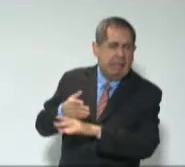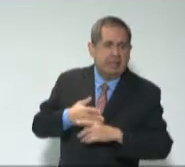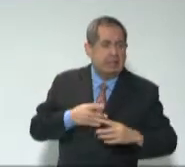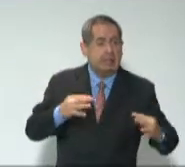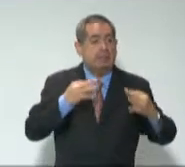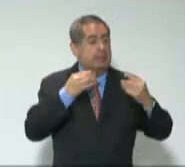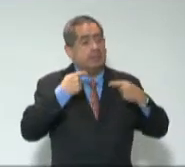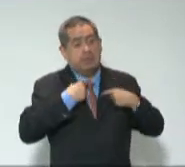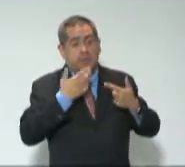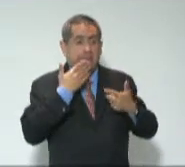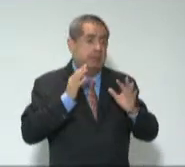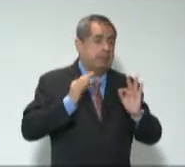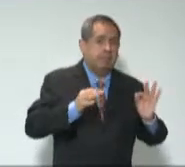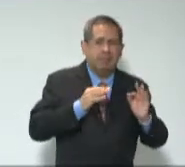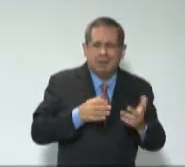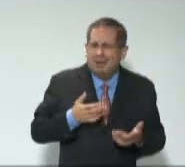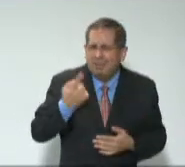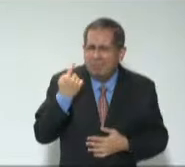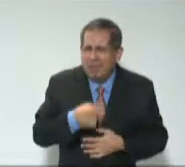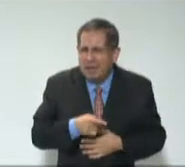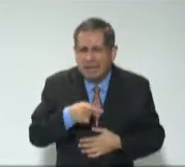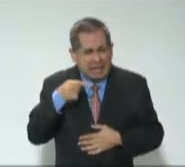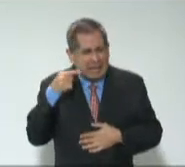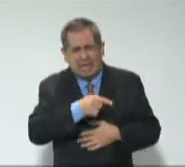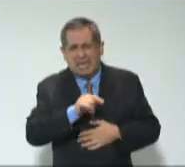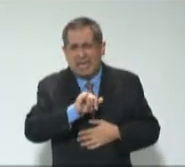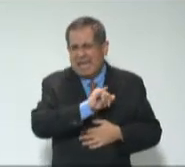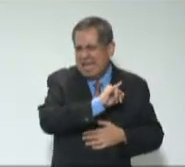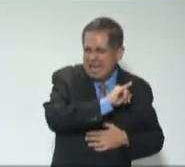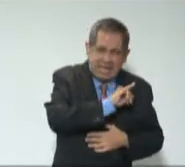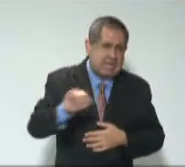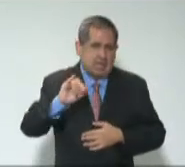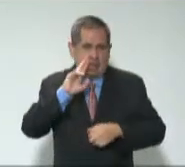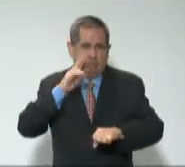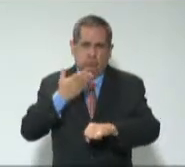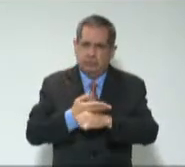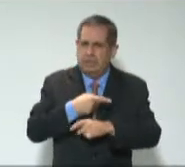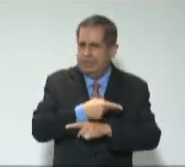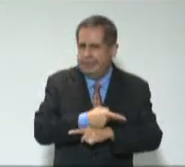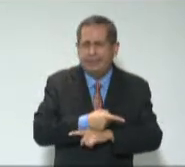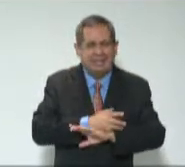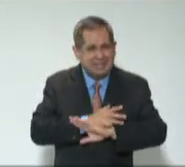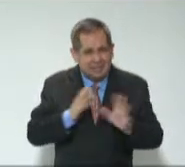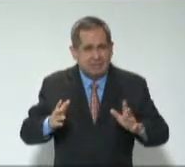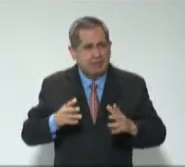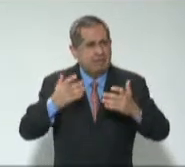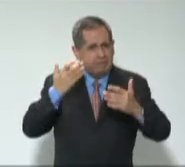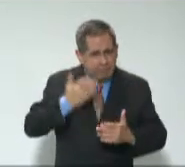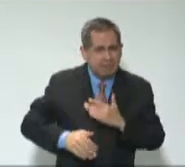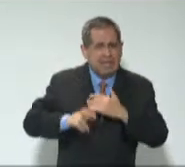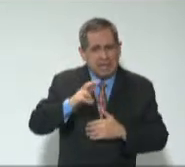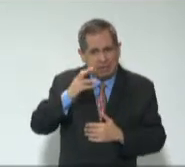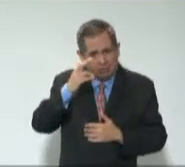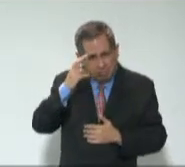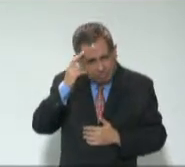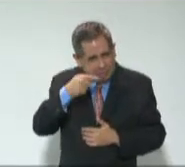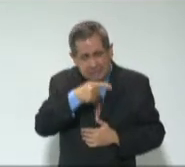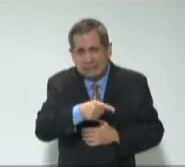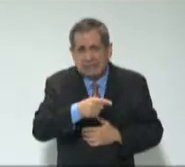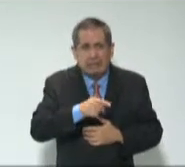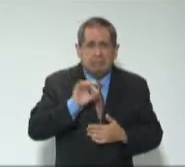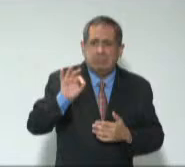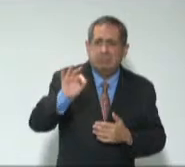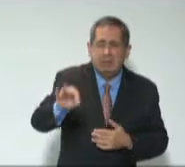con la mayor ir responsabilidad que implica no reconocer el daño que causan a